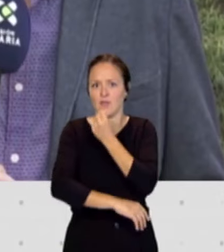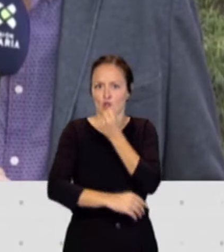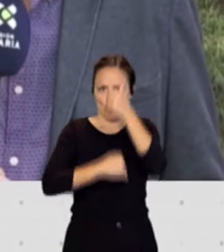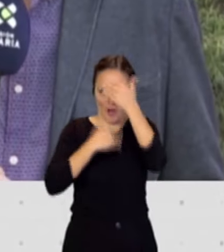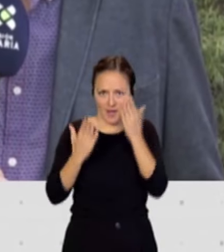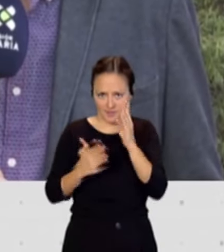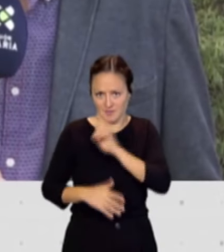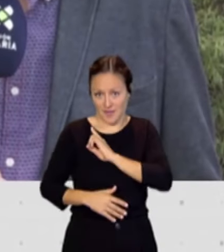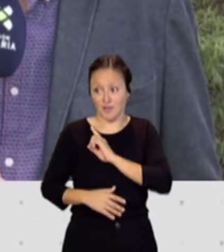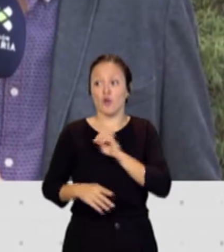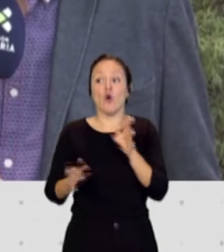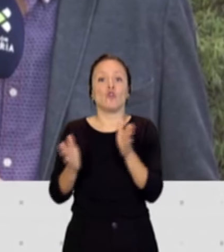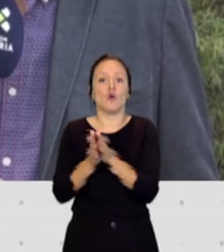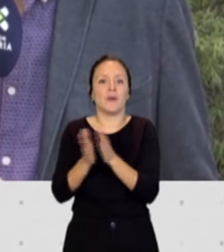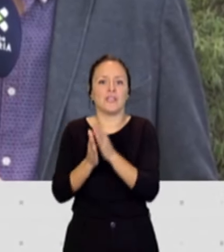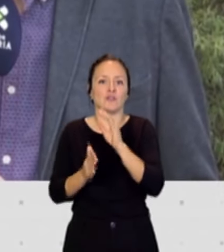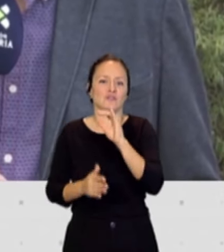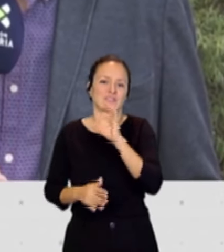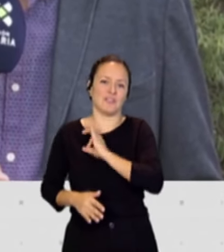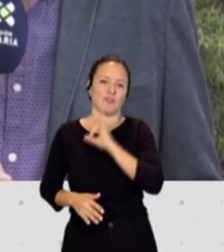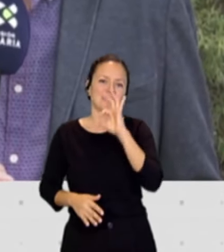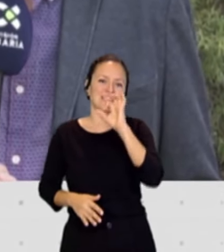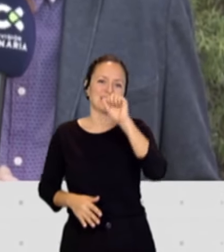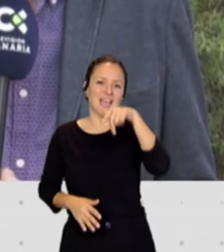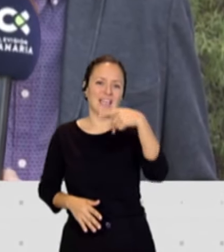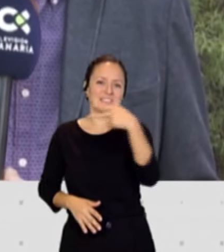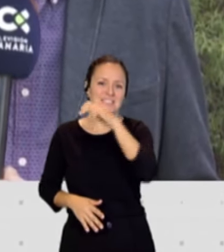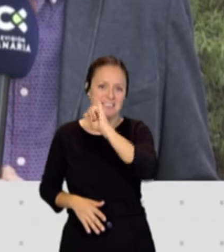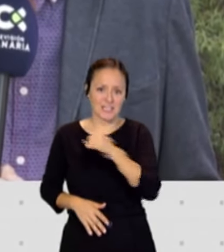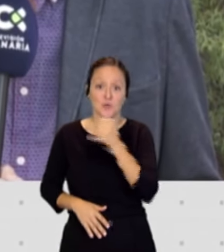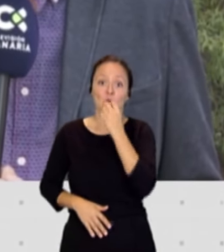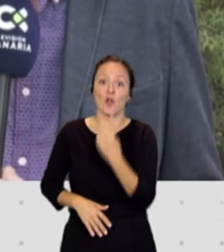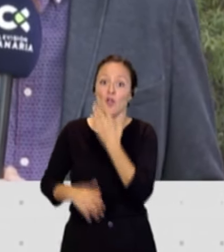nuestro compañero Javier Sánchez qué tal Muy buenos días a los dos